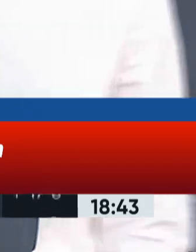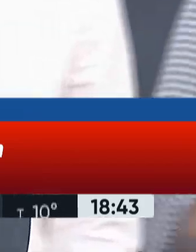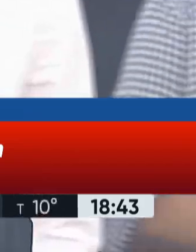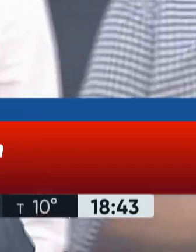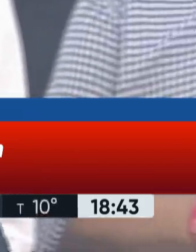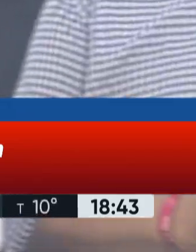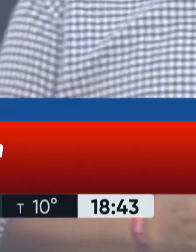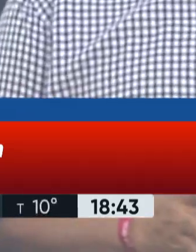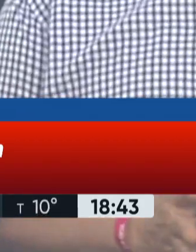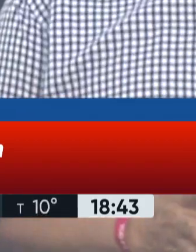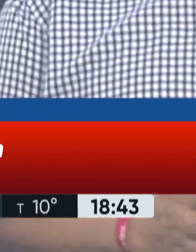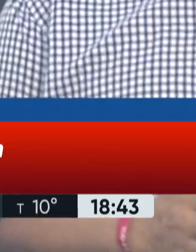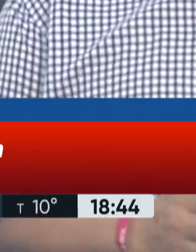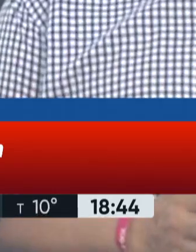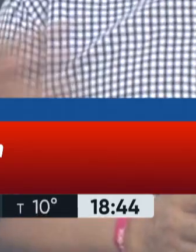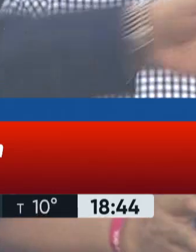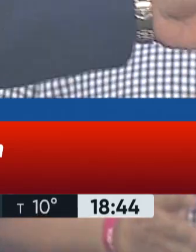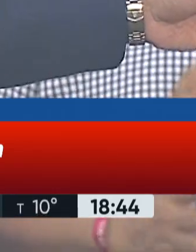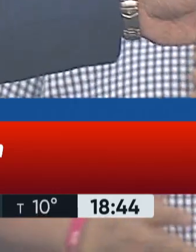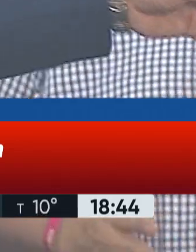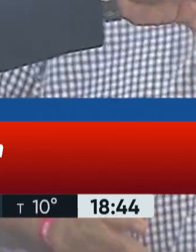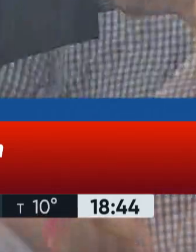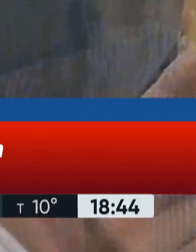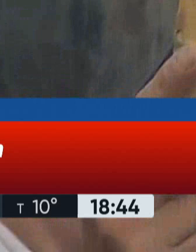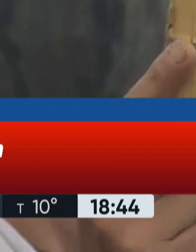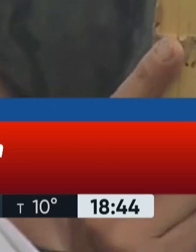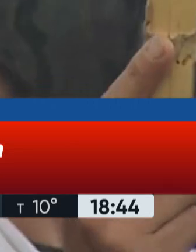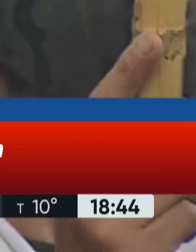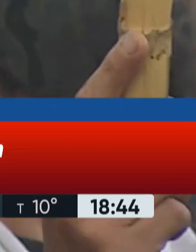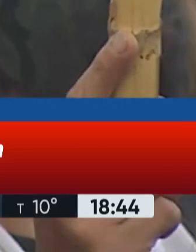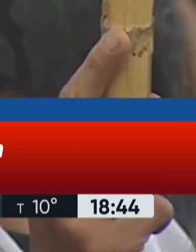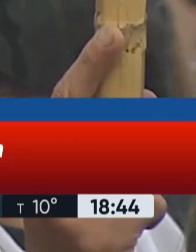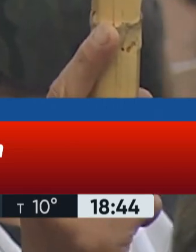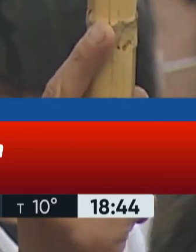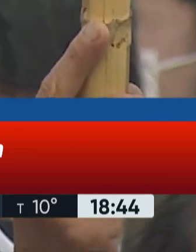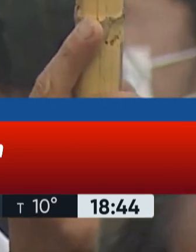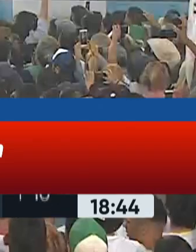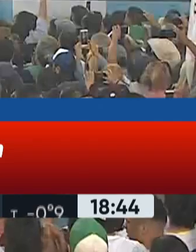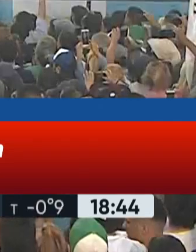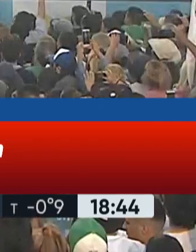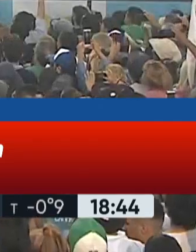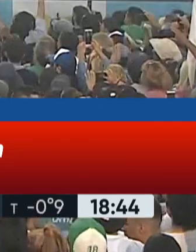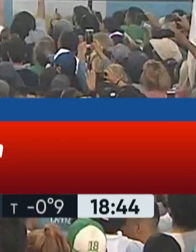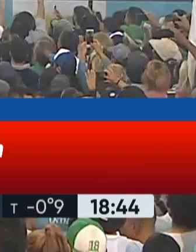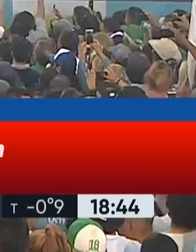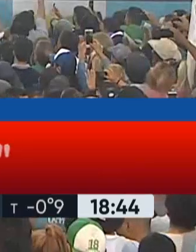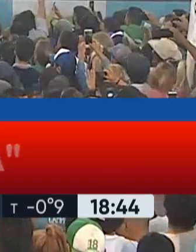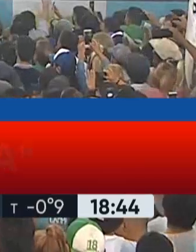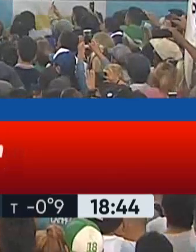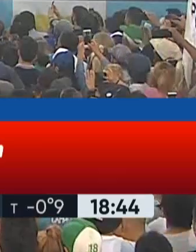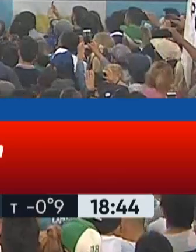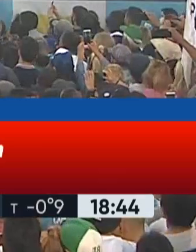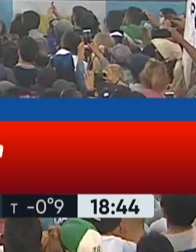soledad, porque finalmente Néstor era el gobernador de esa provincia que hoy gobierna Alicia, que es el lugar donde